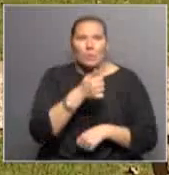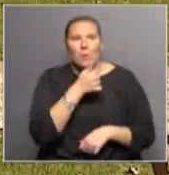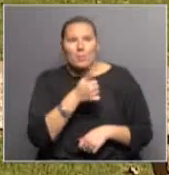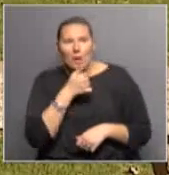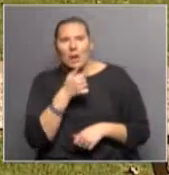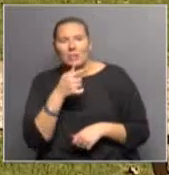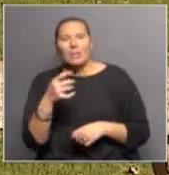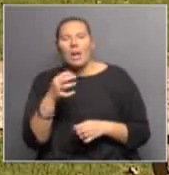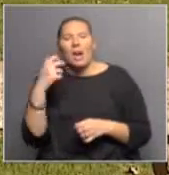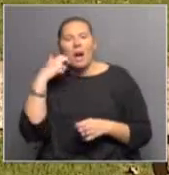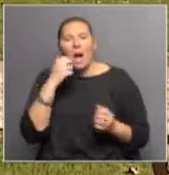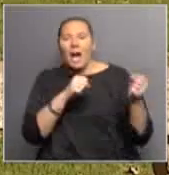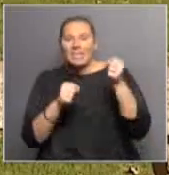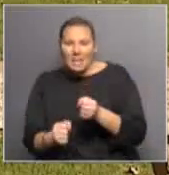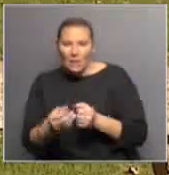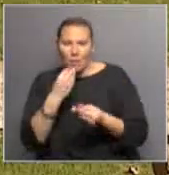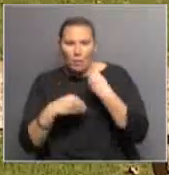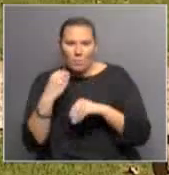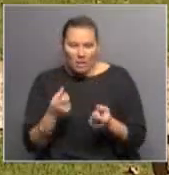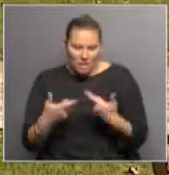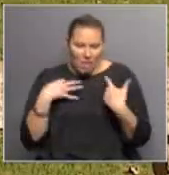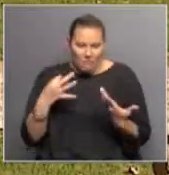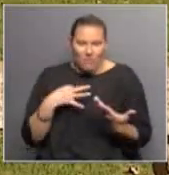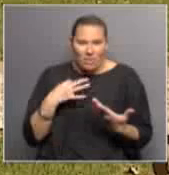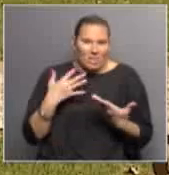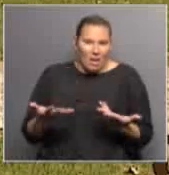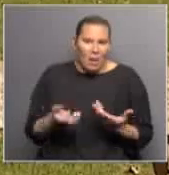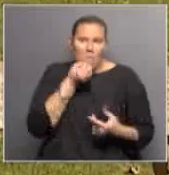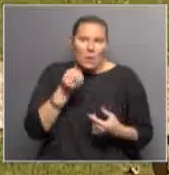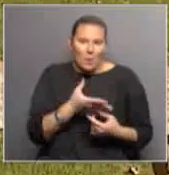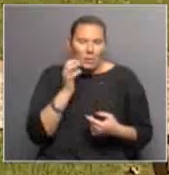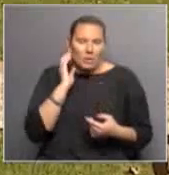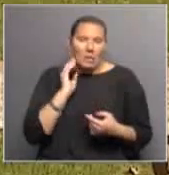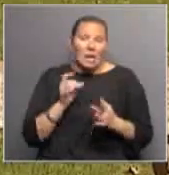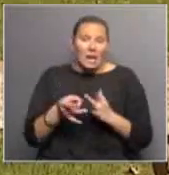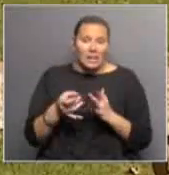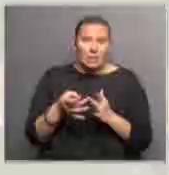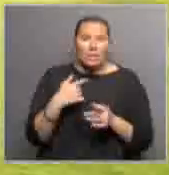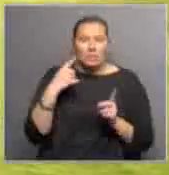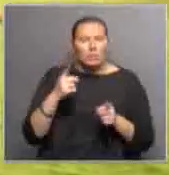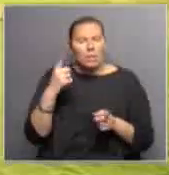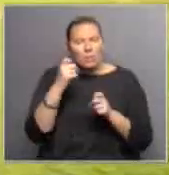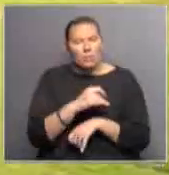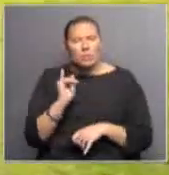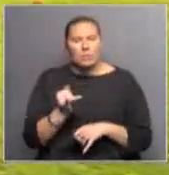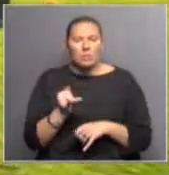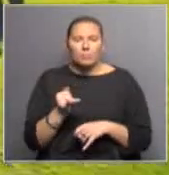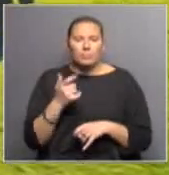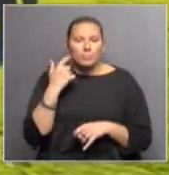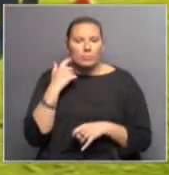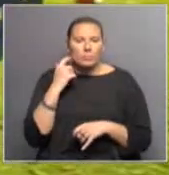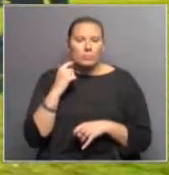comerse un asado, cositas de esas que dan vida. Así que sí, obviamente, que muchísimo sacrificio. ¿Qué les dirías